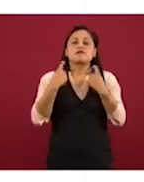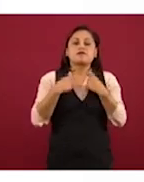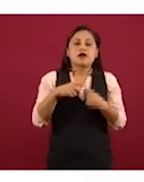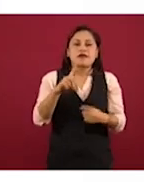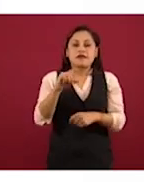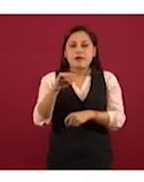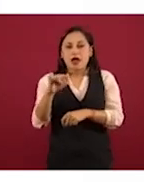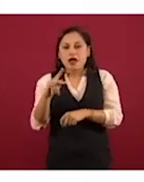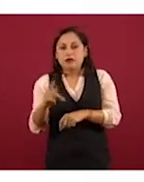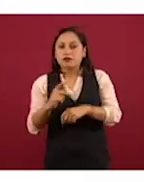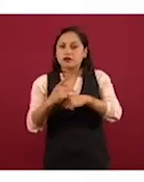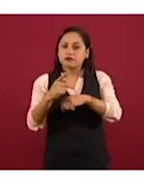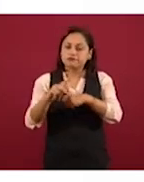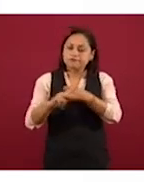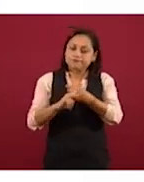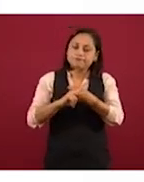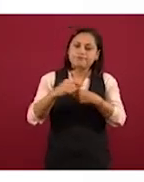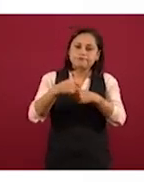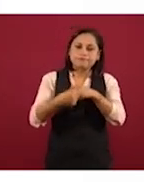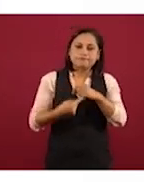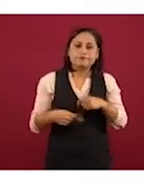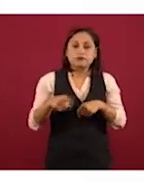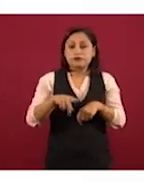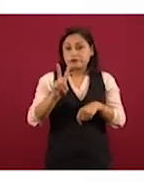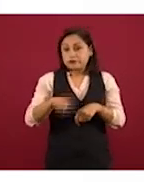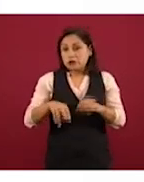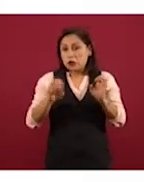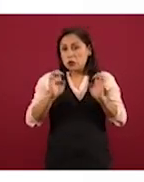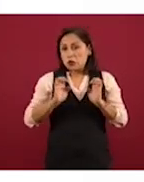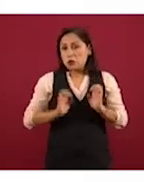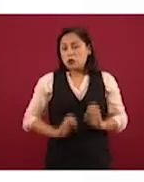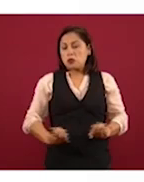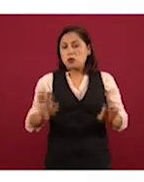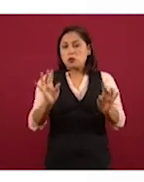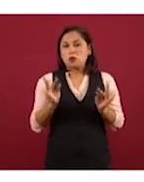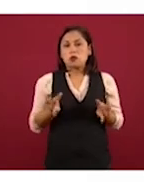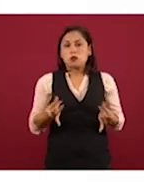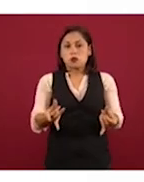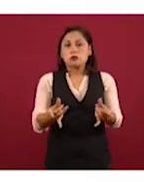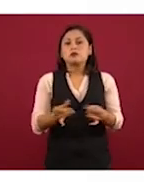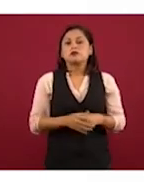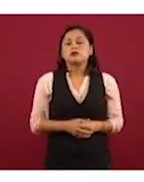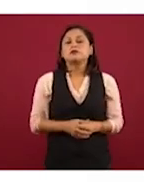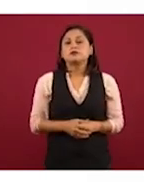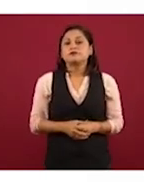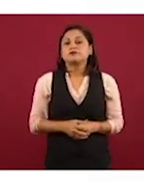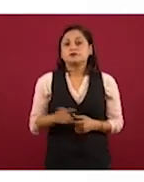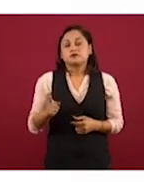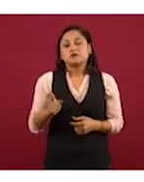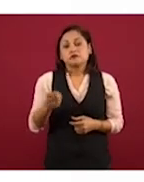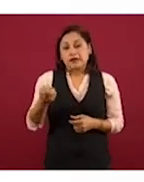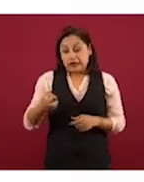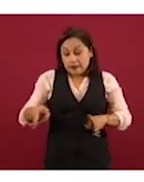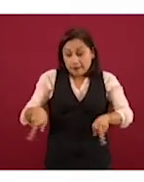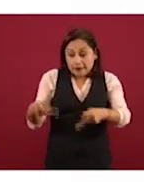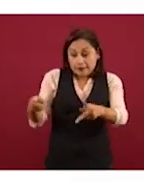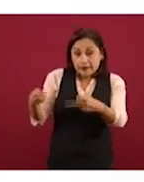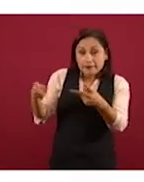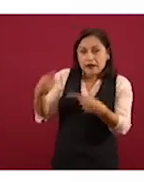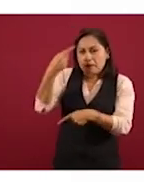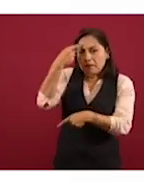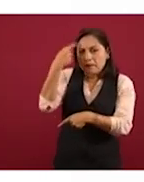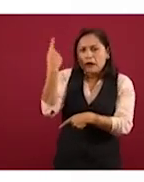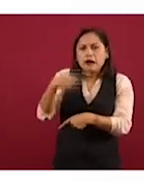y nosotros esperamos que la ciudadanía apoye al proyecto el señor presidente para estas causas nobles